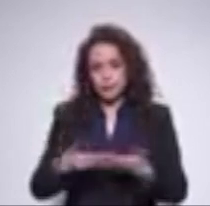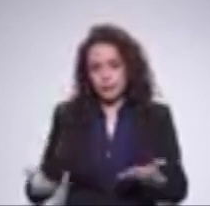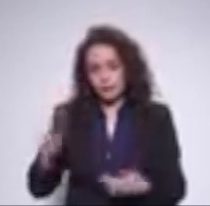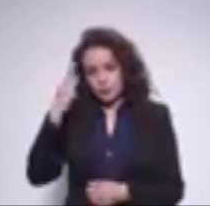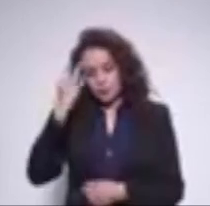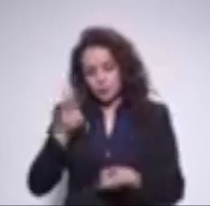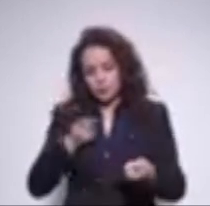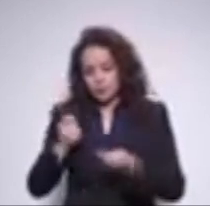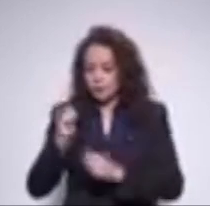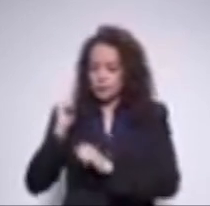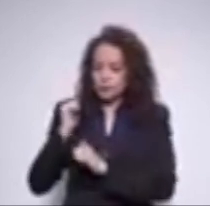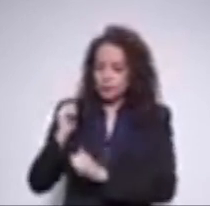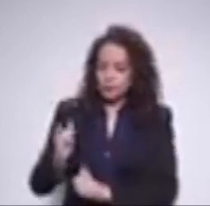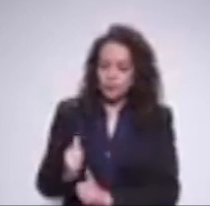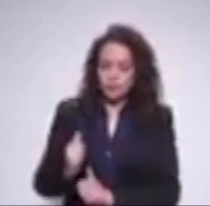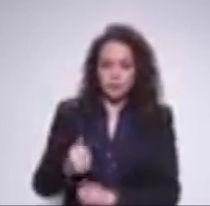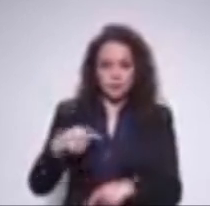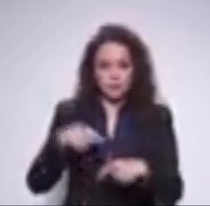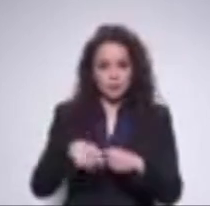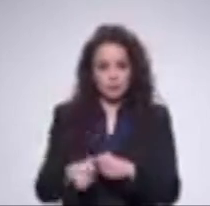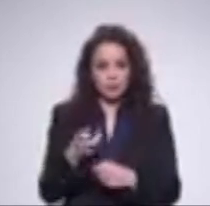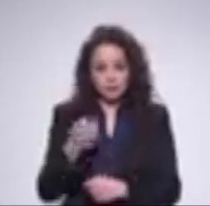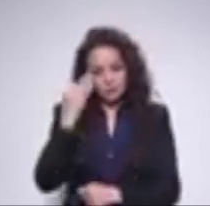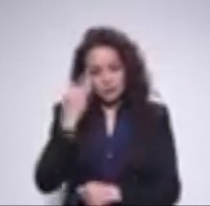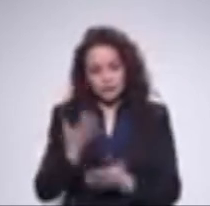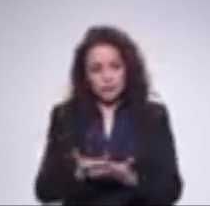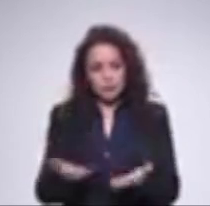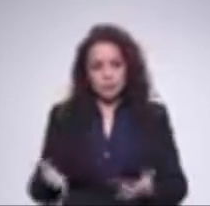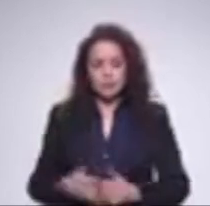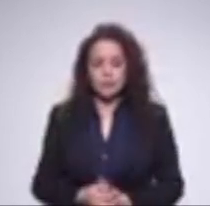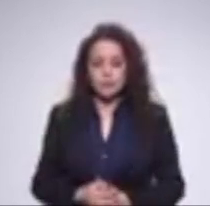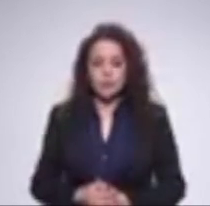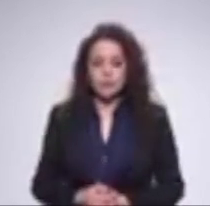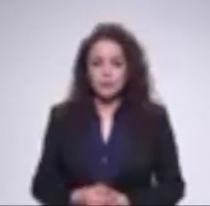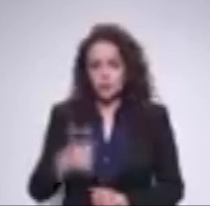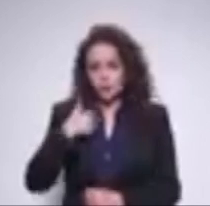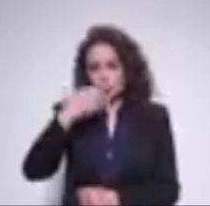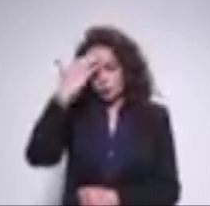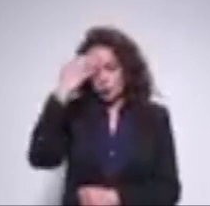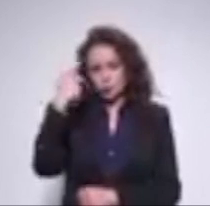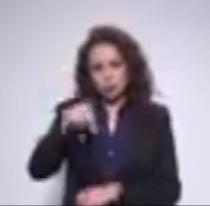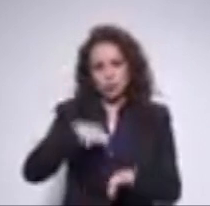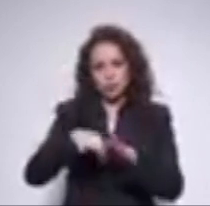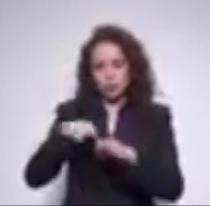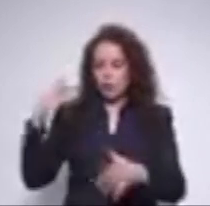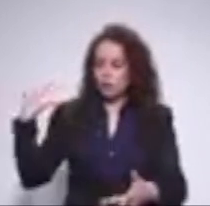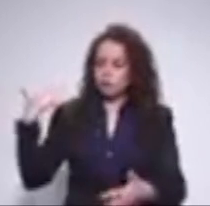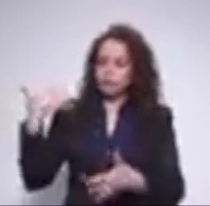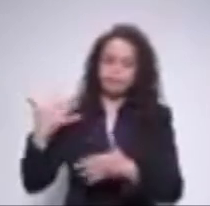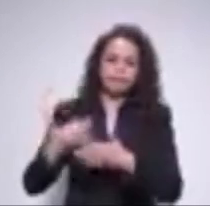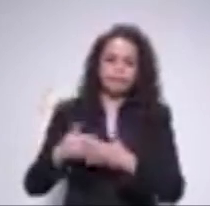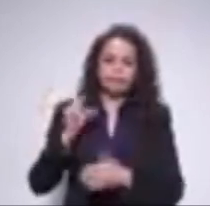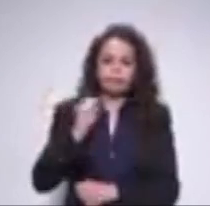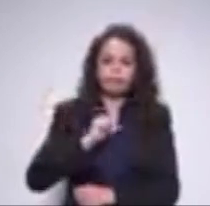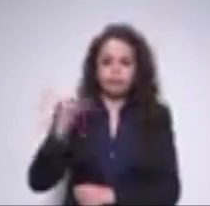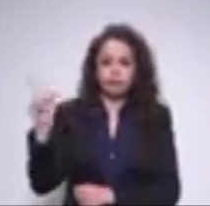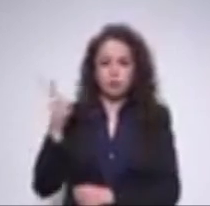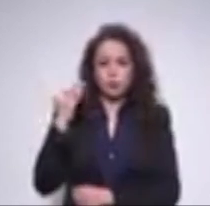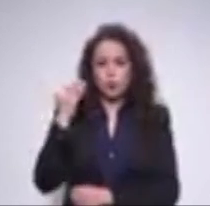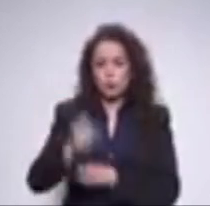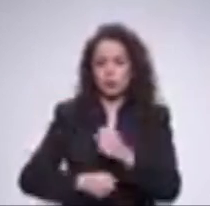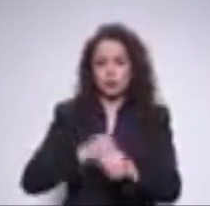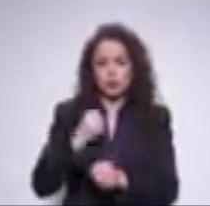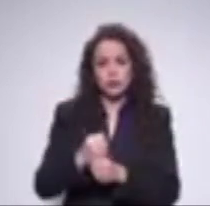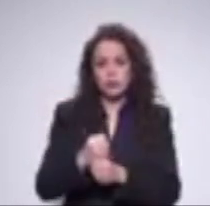este periodo que comienza. Conozco tu trayectoria, tanto personal como profesional, desde hace muchos años